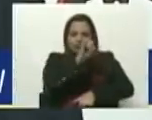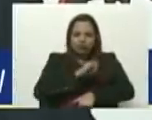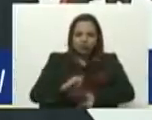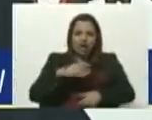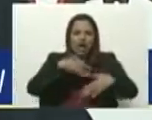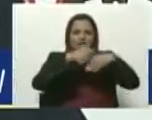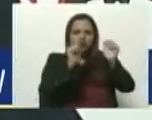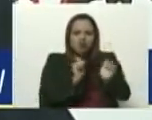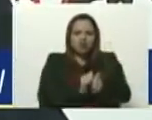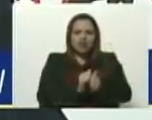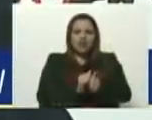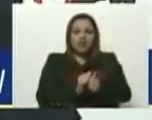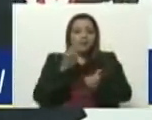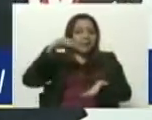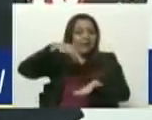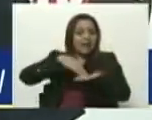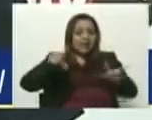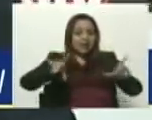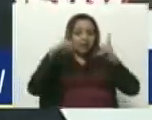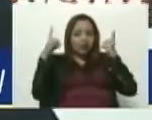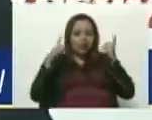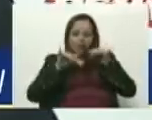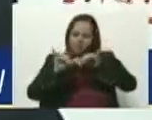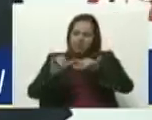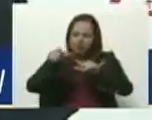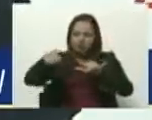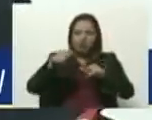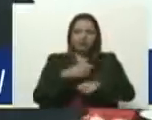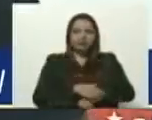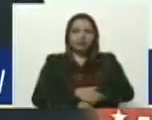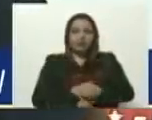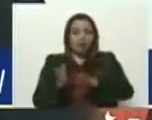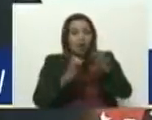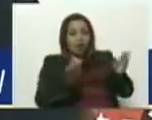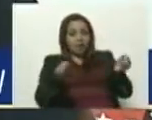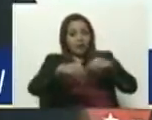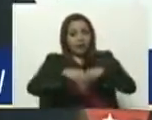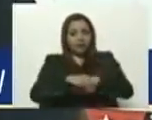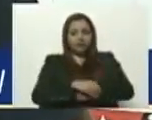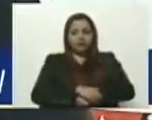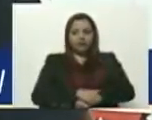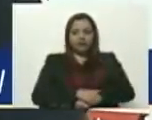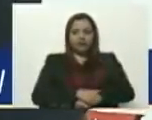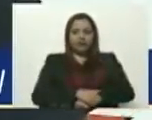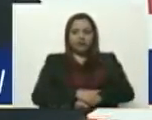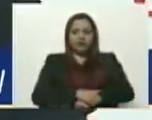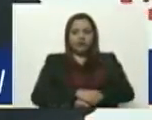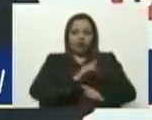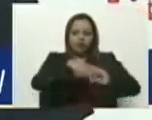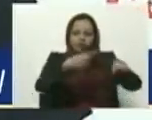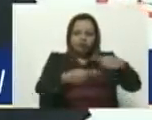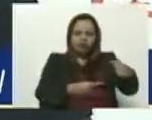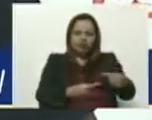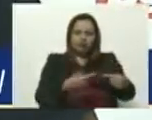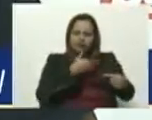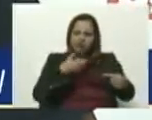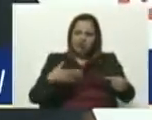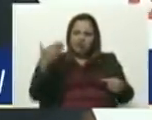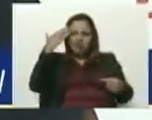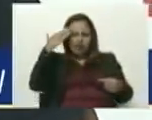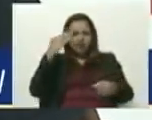miranda la guaira en ese sentido y por otro lado de forma suscita me gustaría saber